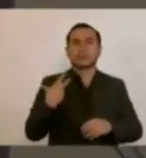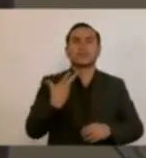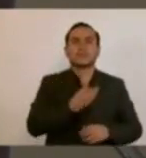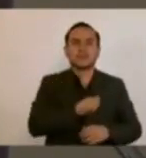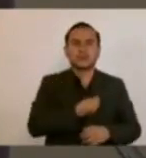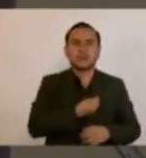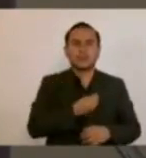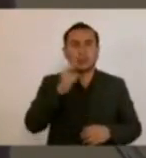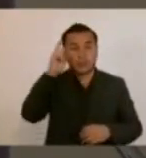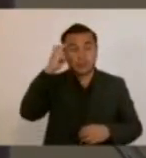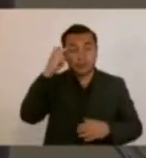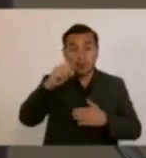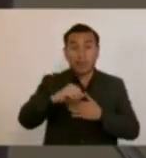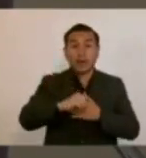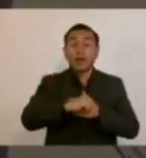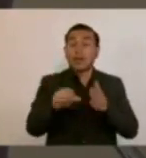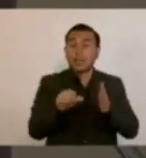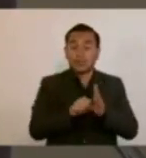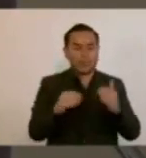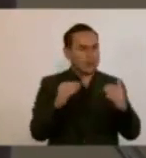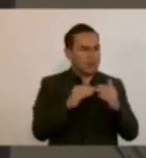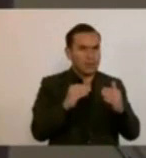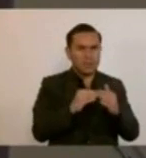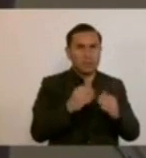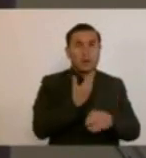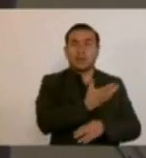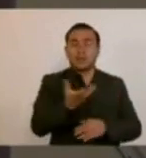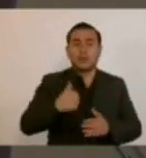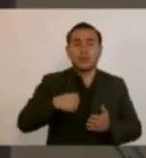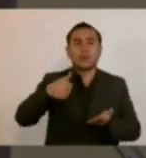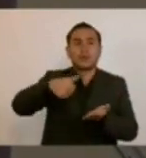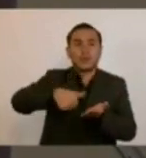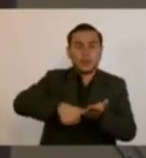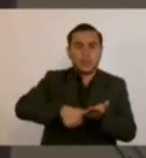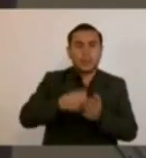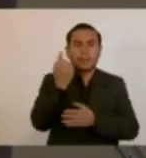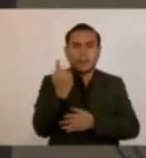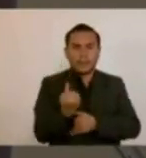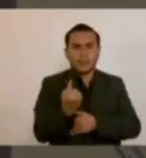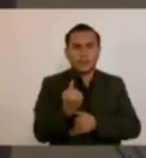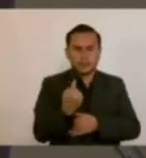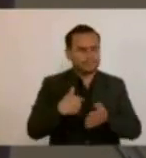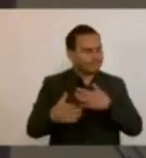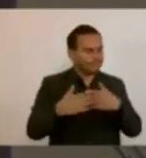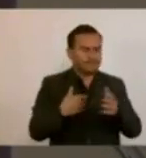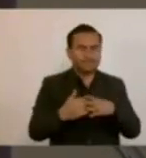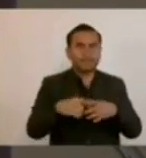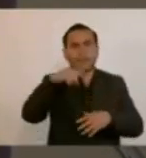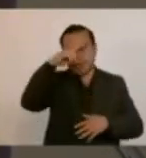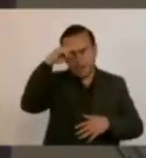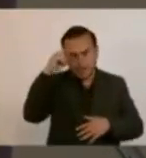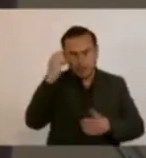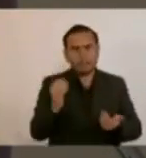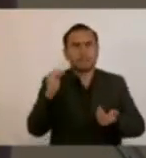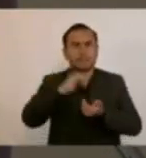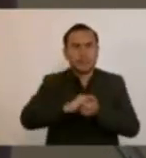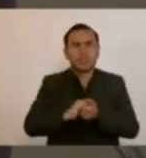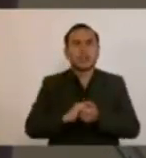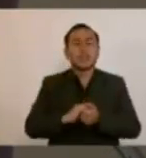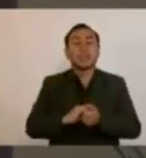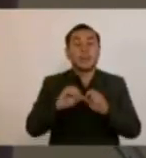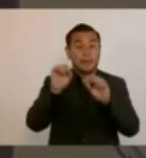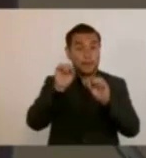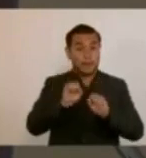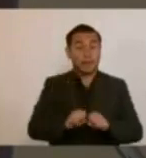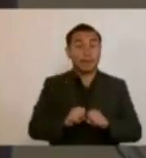no solo con la Asamblea, sino además con los alcaldes, quienes todos pertenecen a otros partidos políticos, y sin embargo queremos trabajar de la mano para poder llevar la mayor cantidad